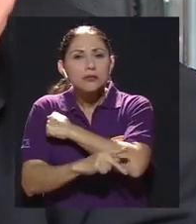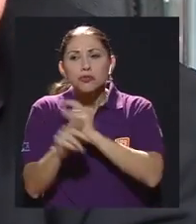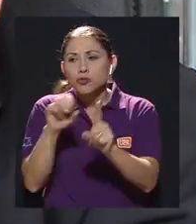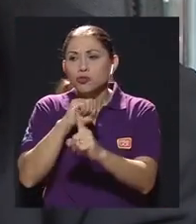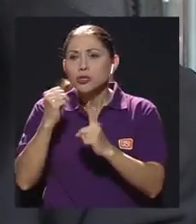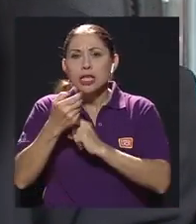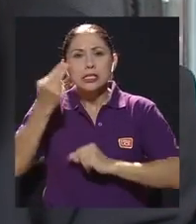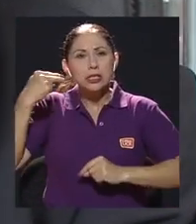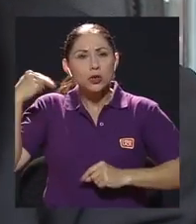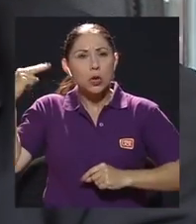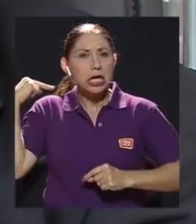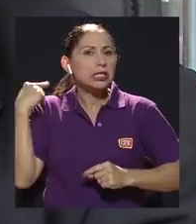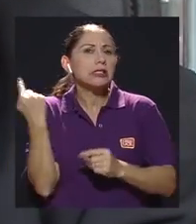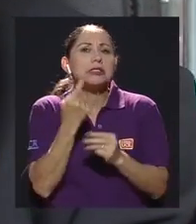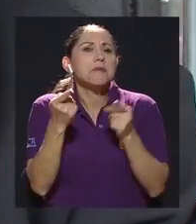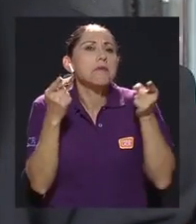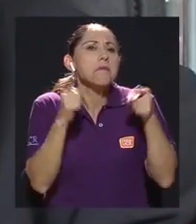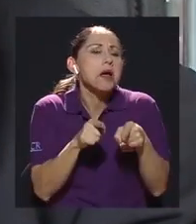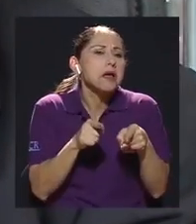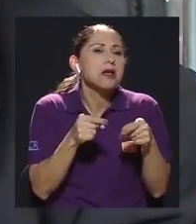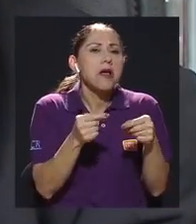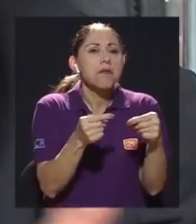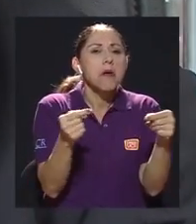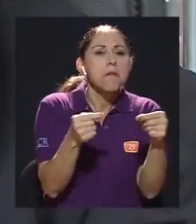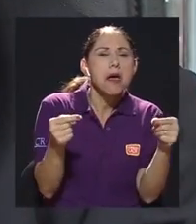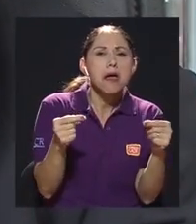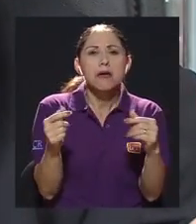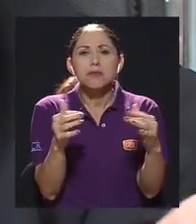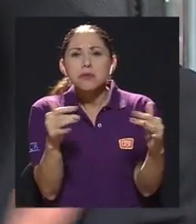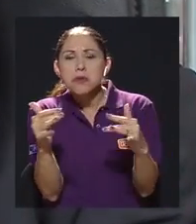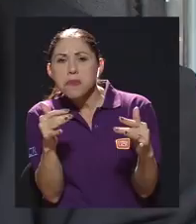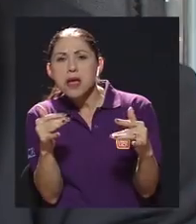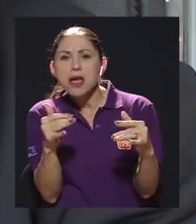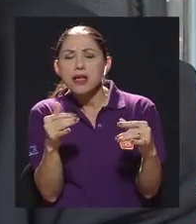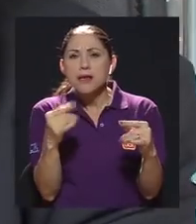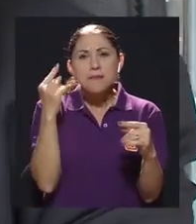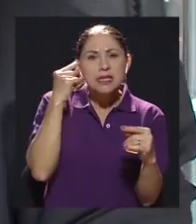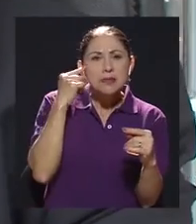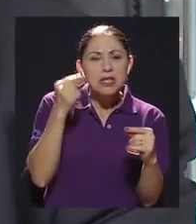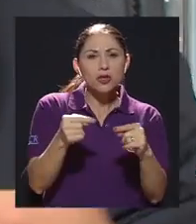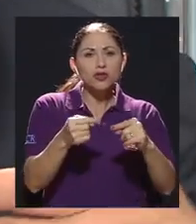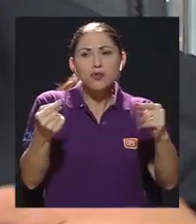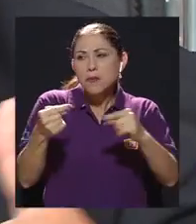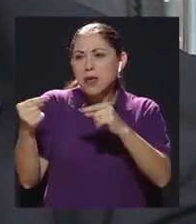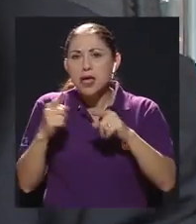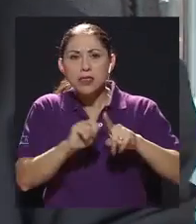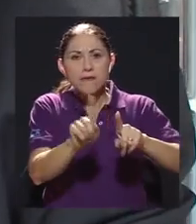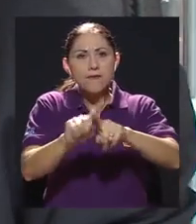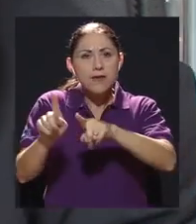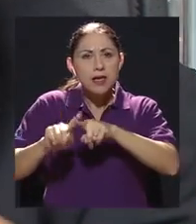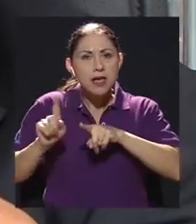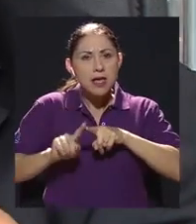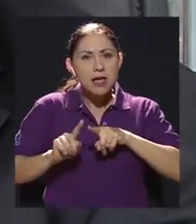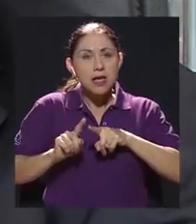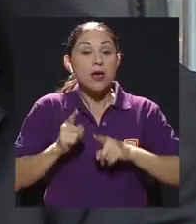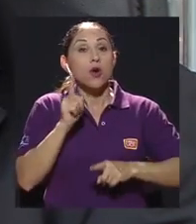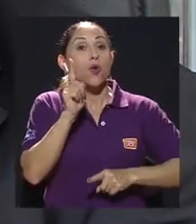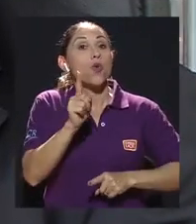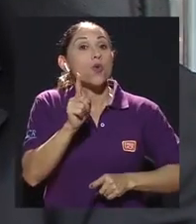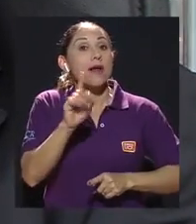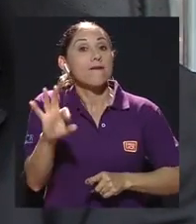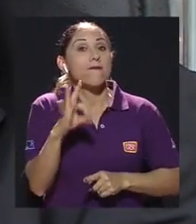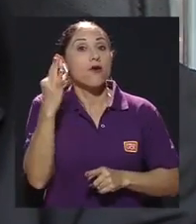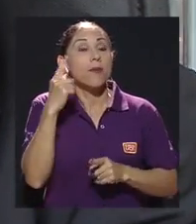a contradicciones, conflictos, enfrentamientos, y donde una de las herramientas para resolver